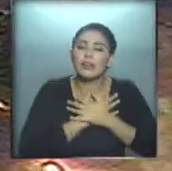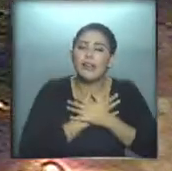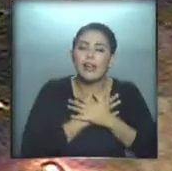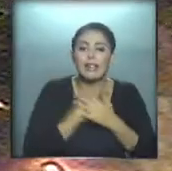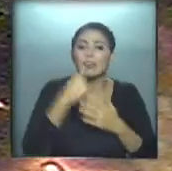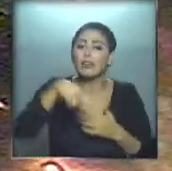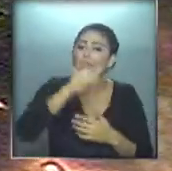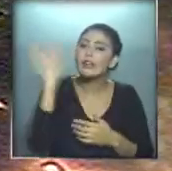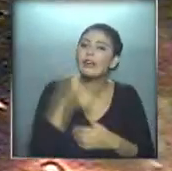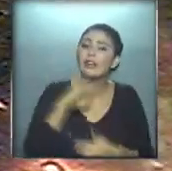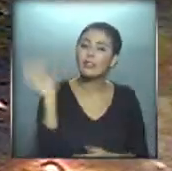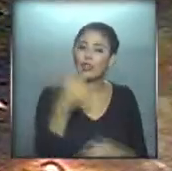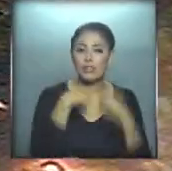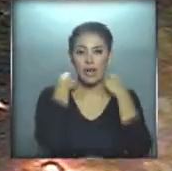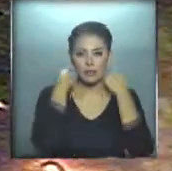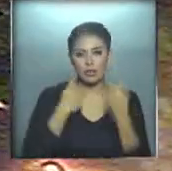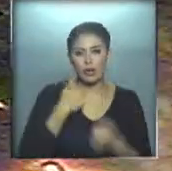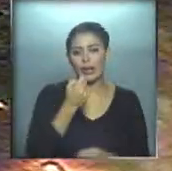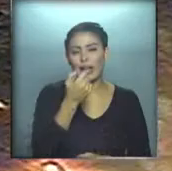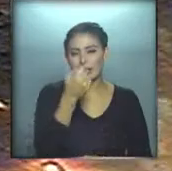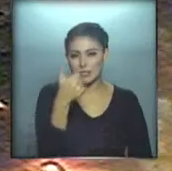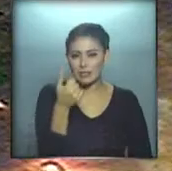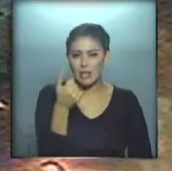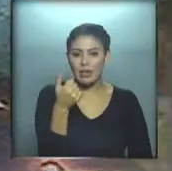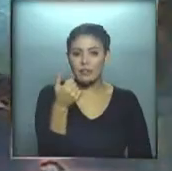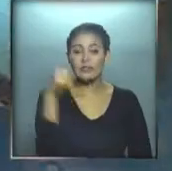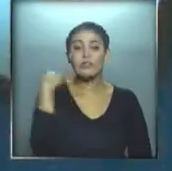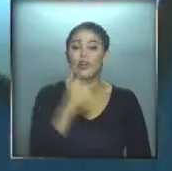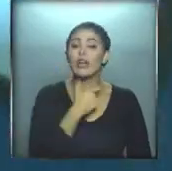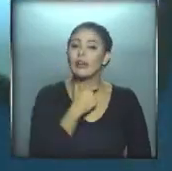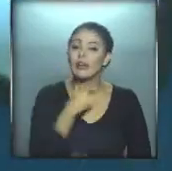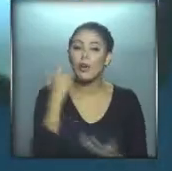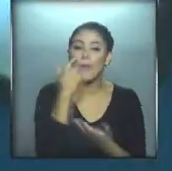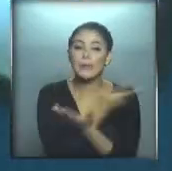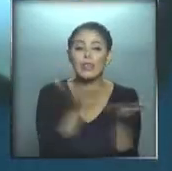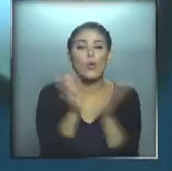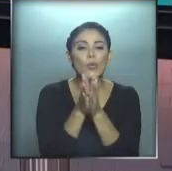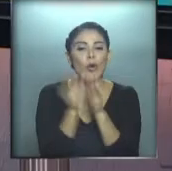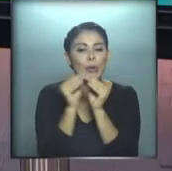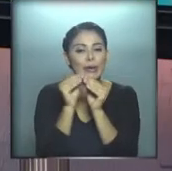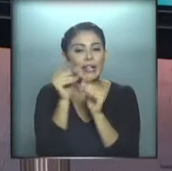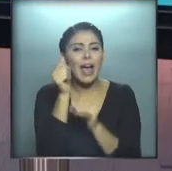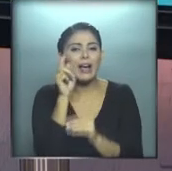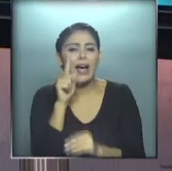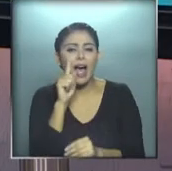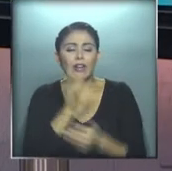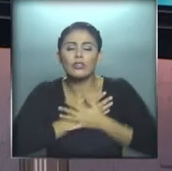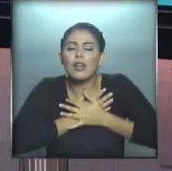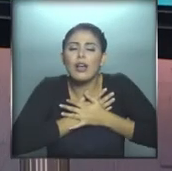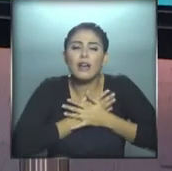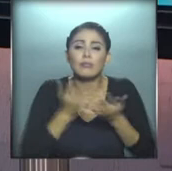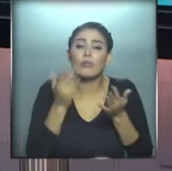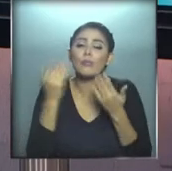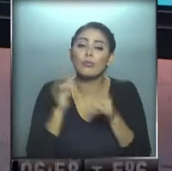que abrigados. No llega a 6 grados la temperatura y lo que queremos compartir con Cari, con muchísimo cariño